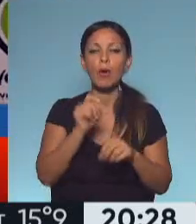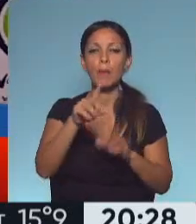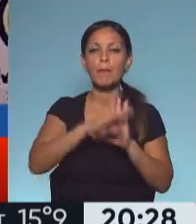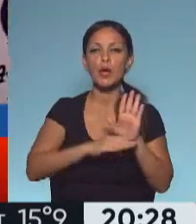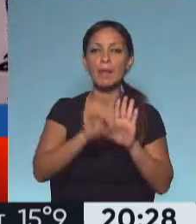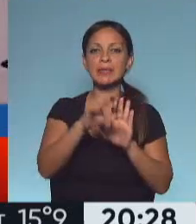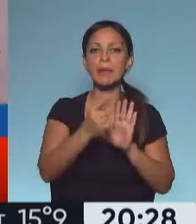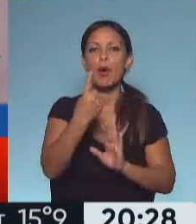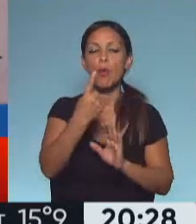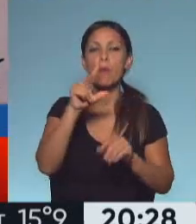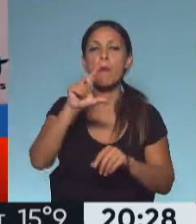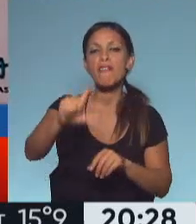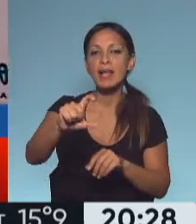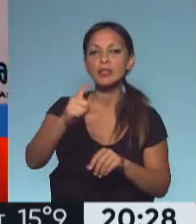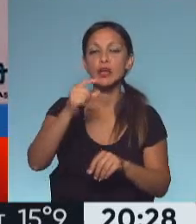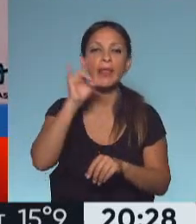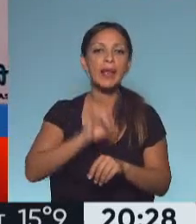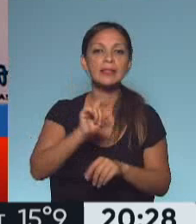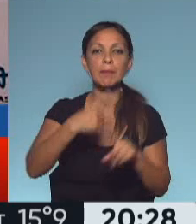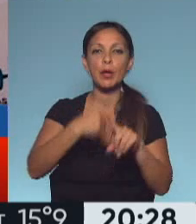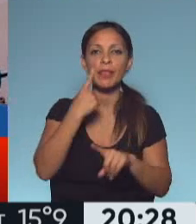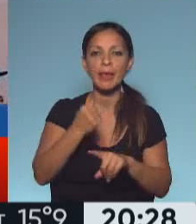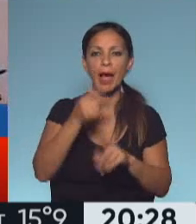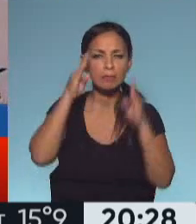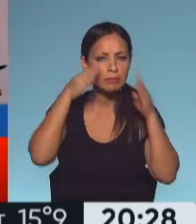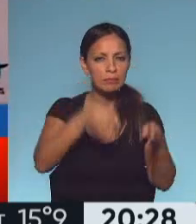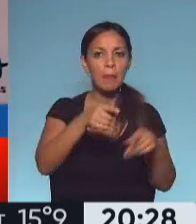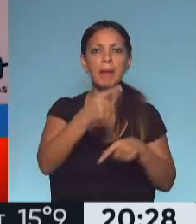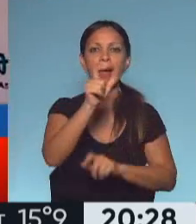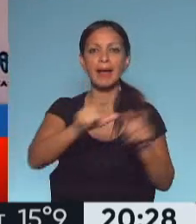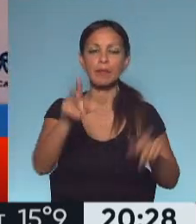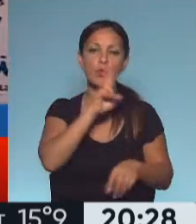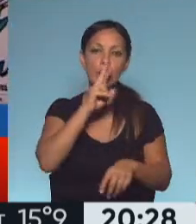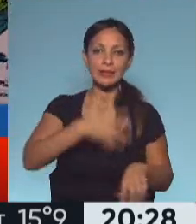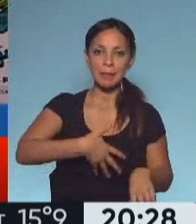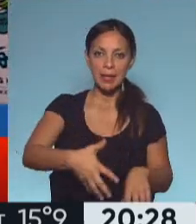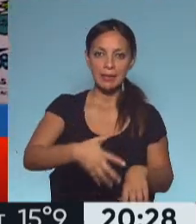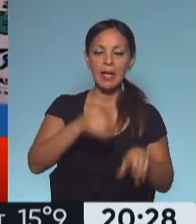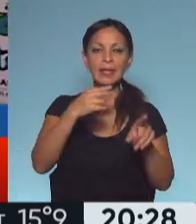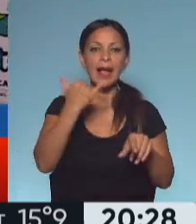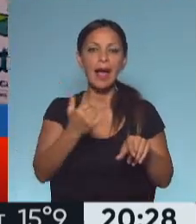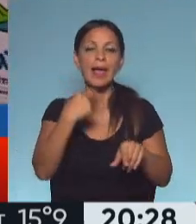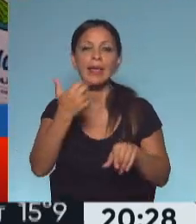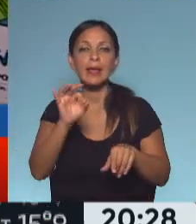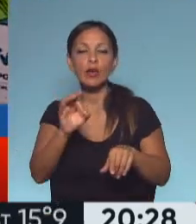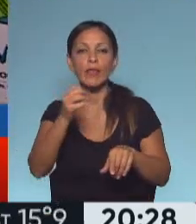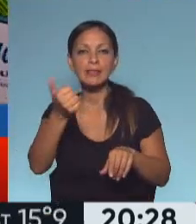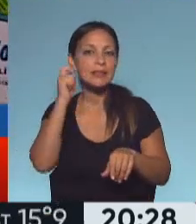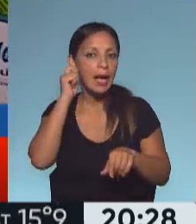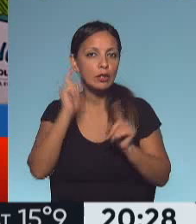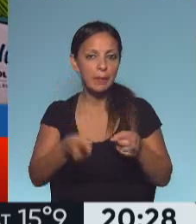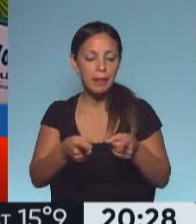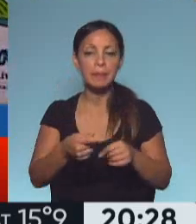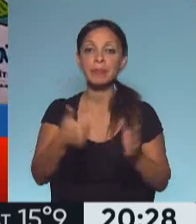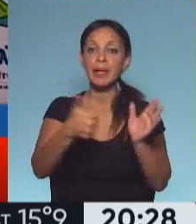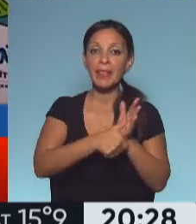Día. ¿Sí? Es para las señoras embarazadas con chicos hasta menores de 6 años. Vienen con su DNI,